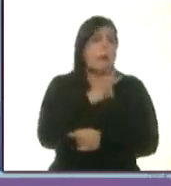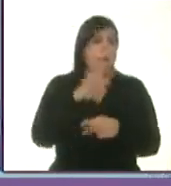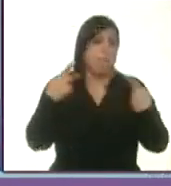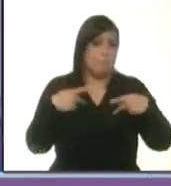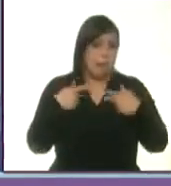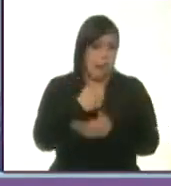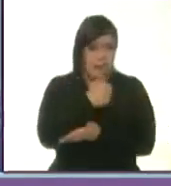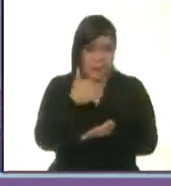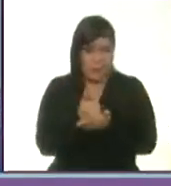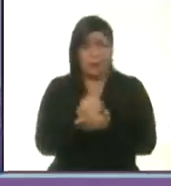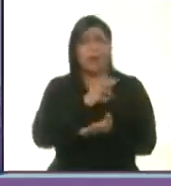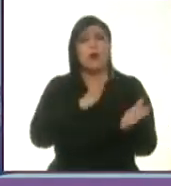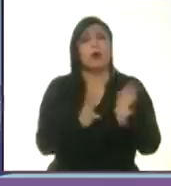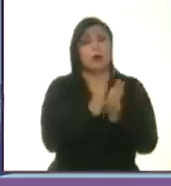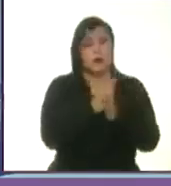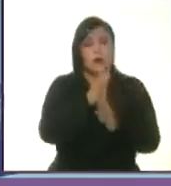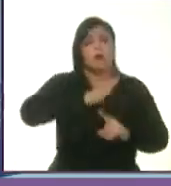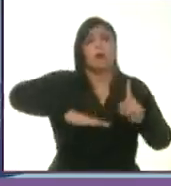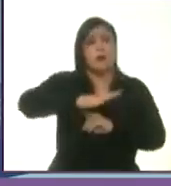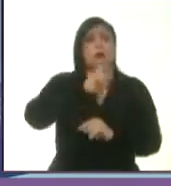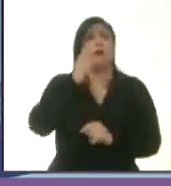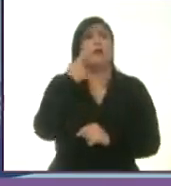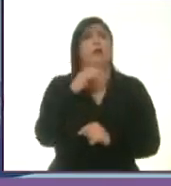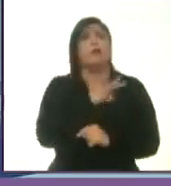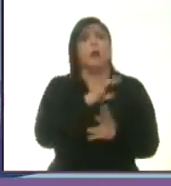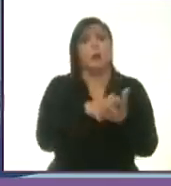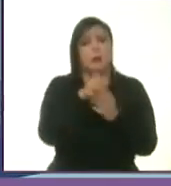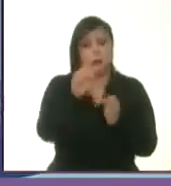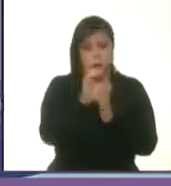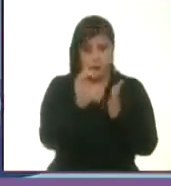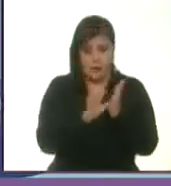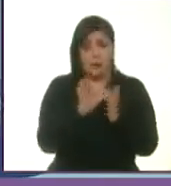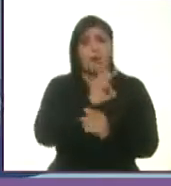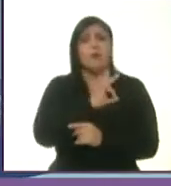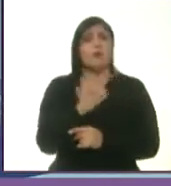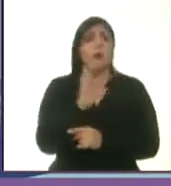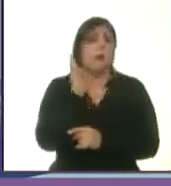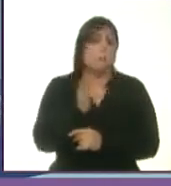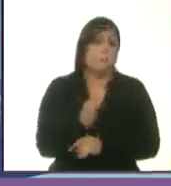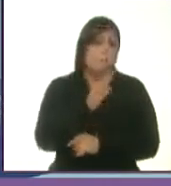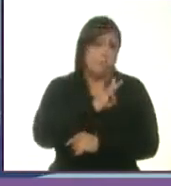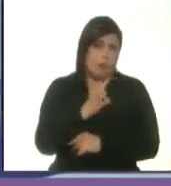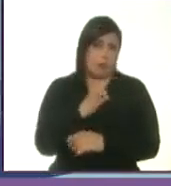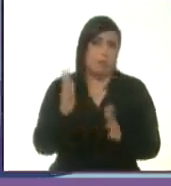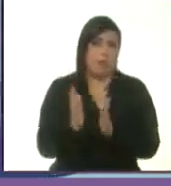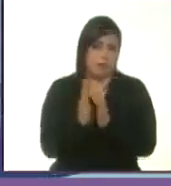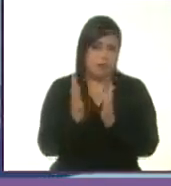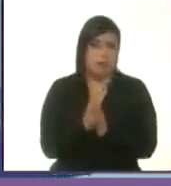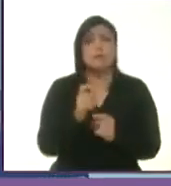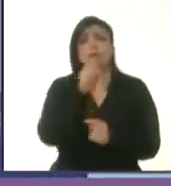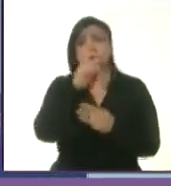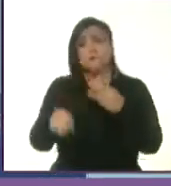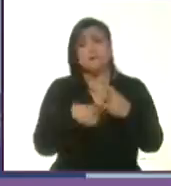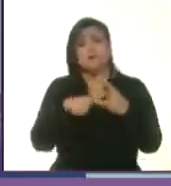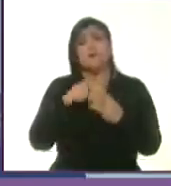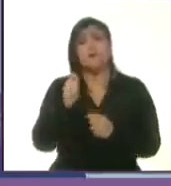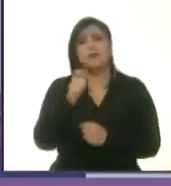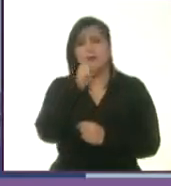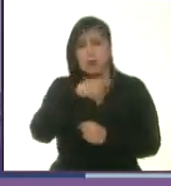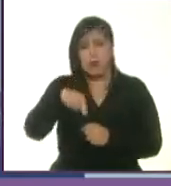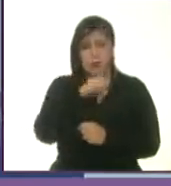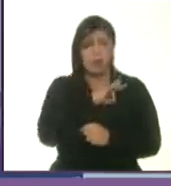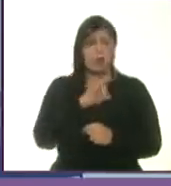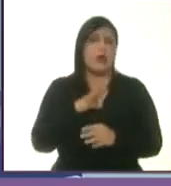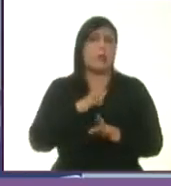todos los órganos órganos que la nueva constitución les permite que participen y tercero vamos a hacer a crear incentivos